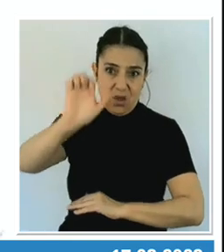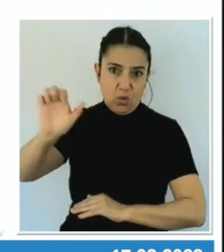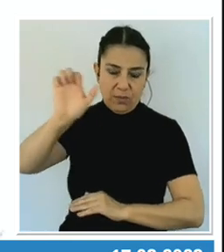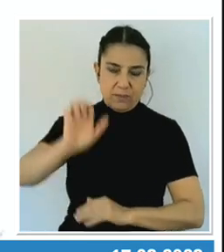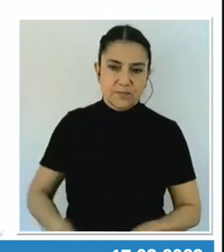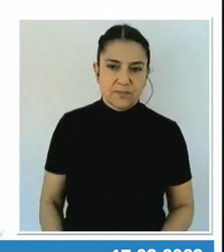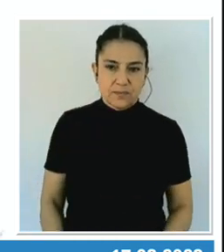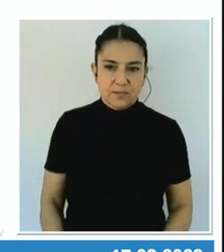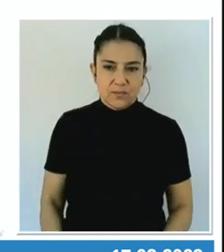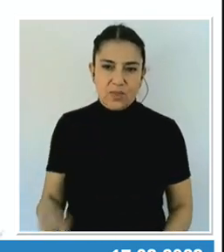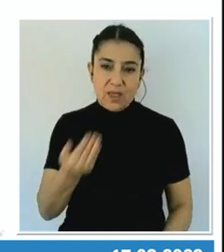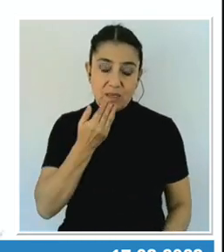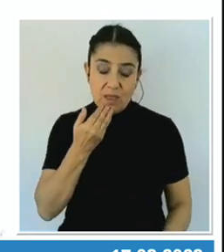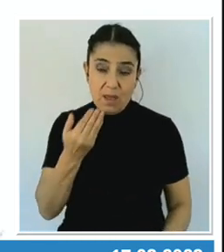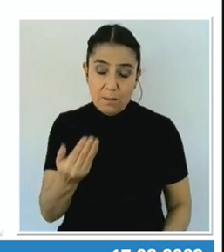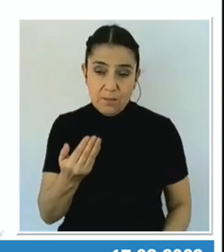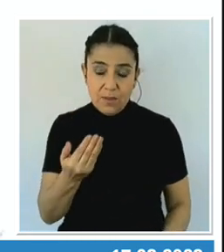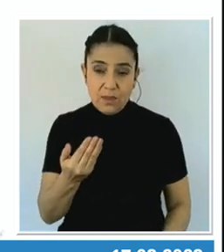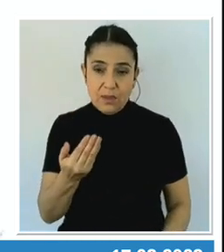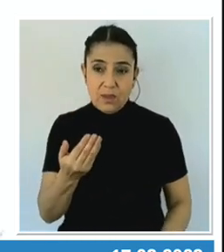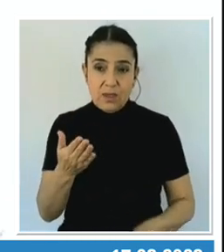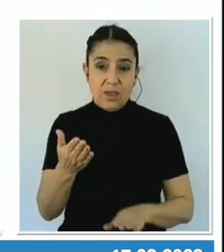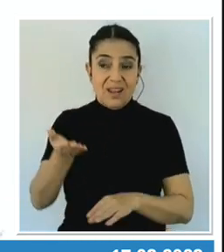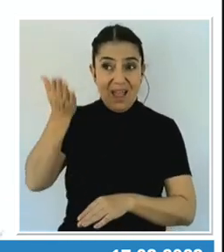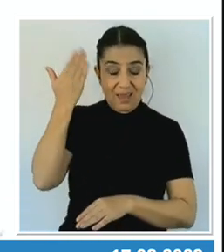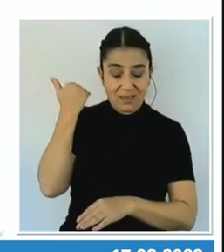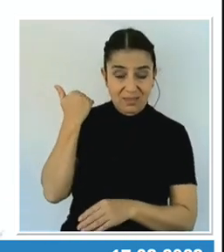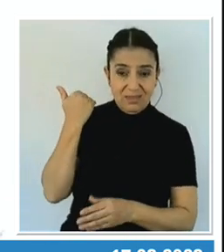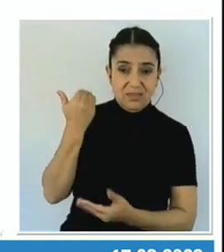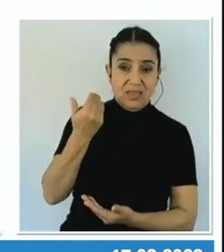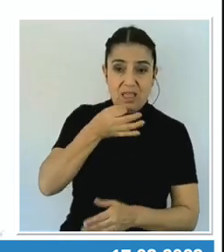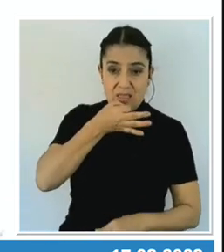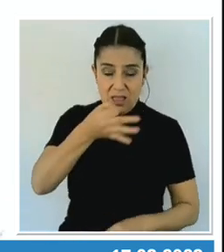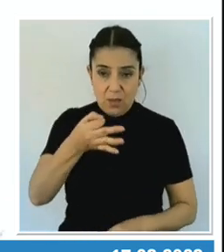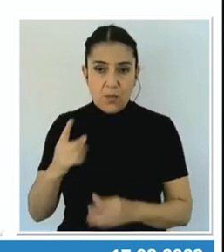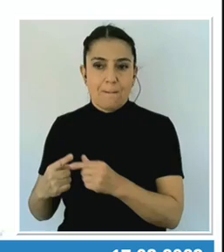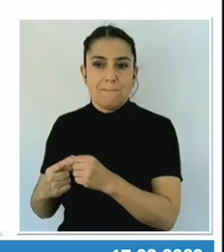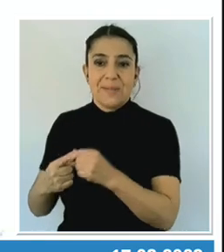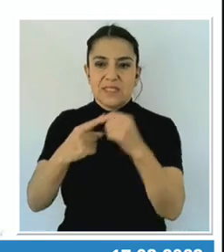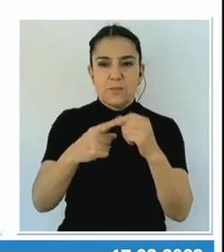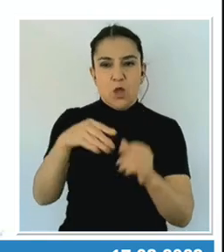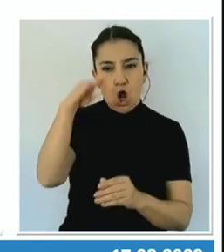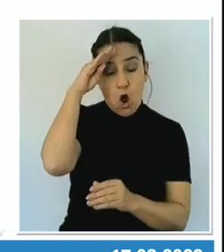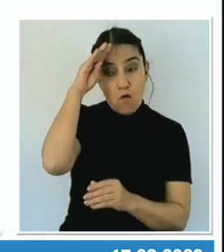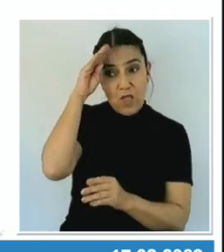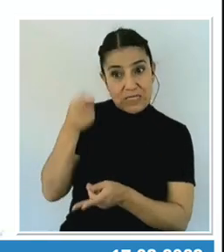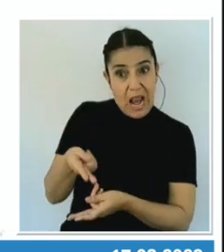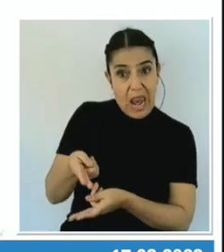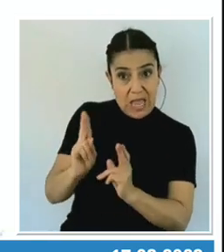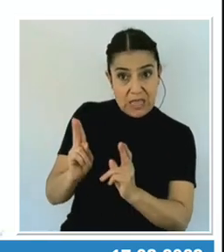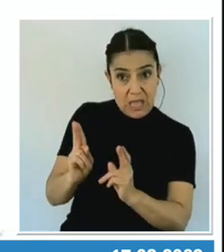Como también se dejó entender a la sesión pasada, este principio, el de confianza legítima,